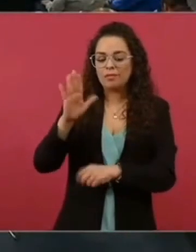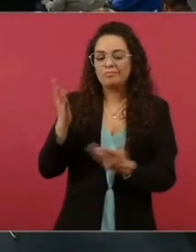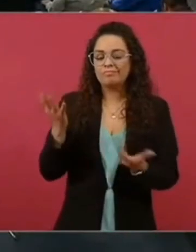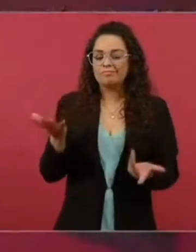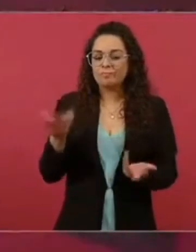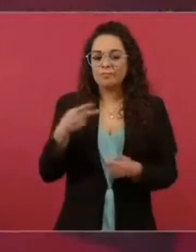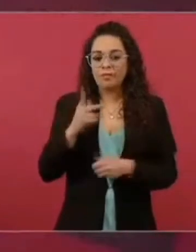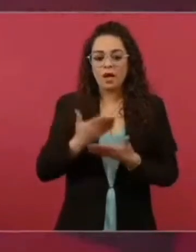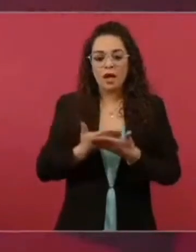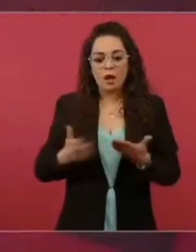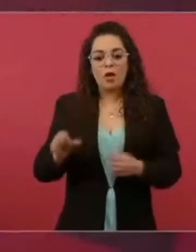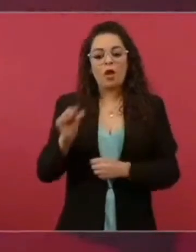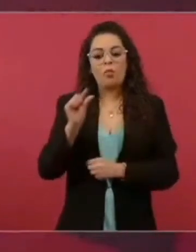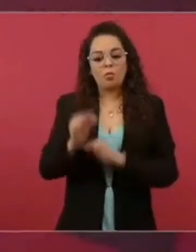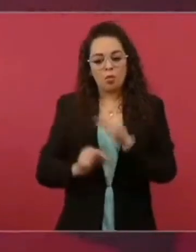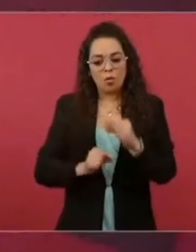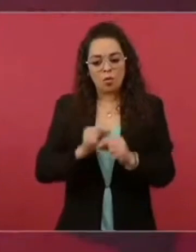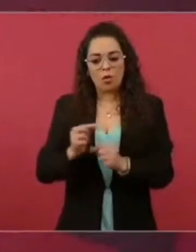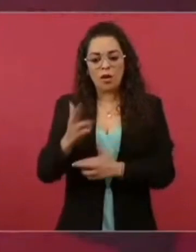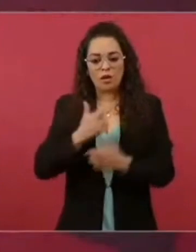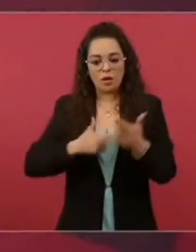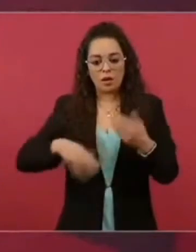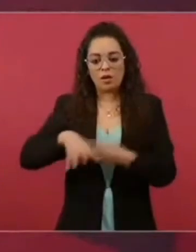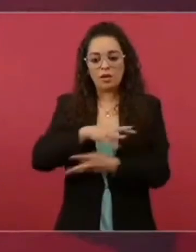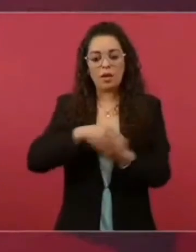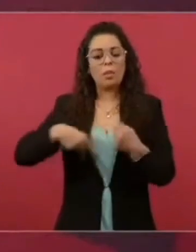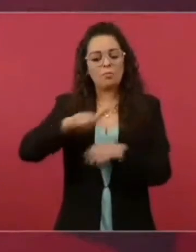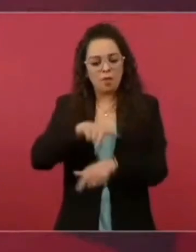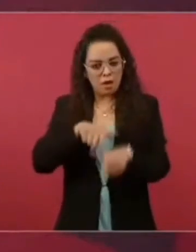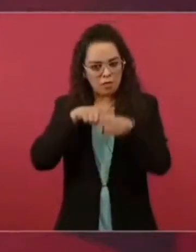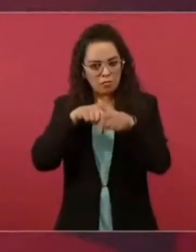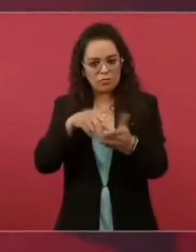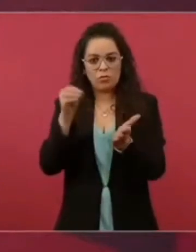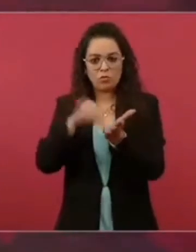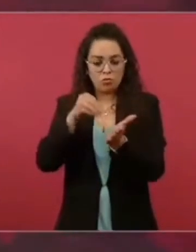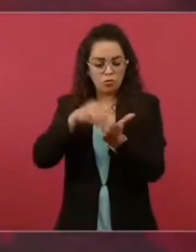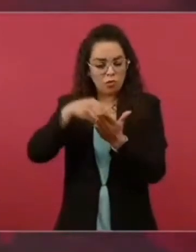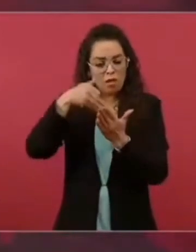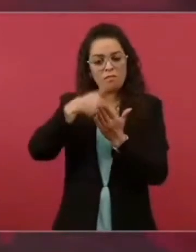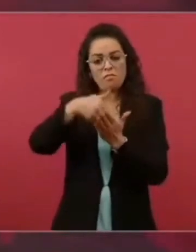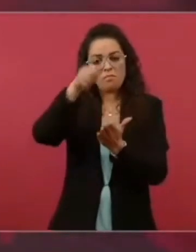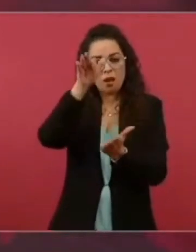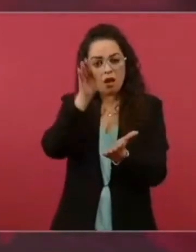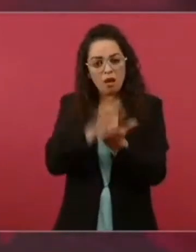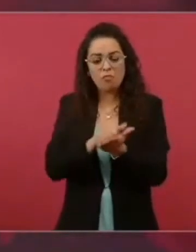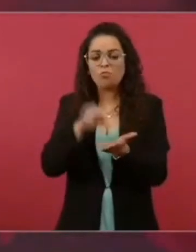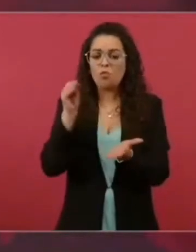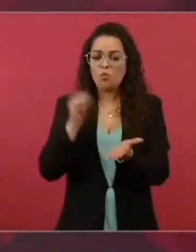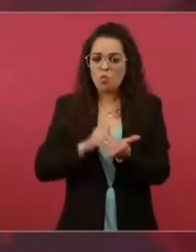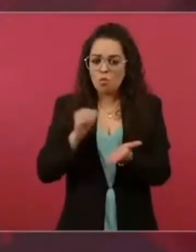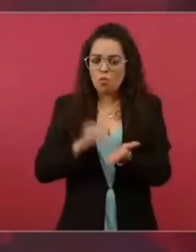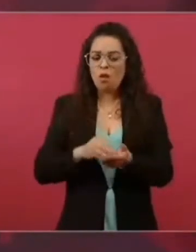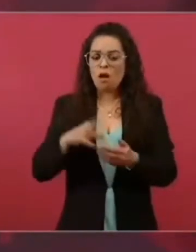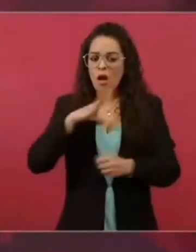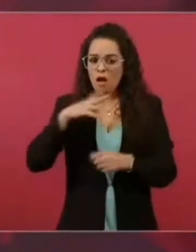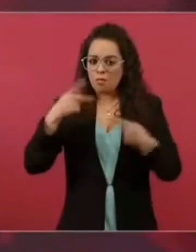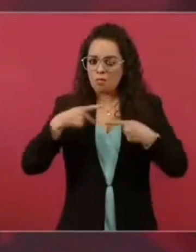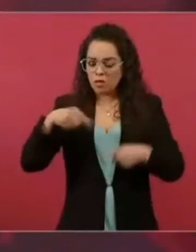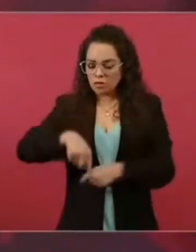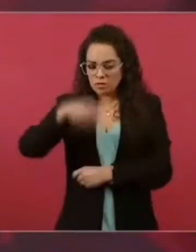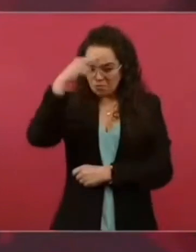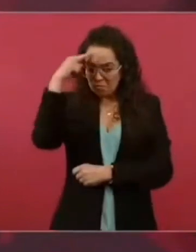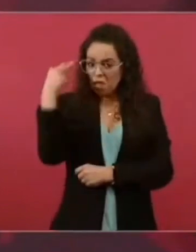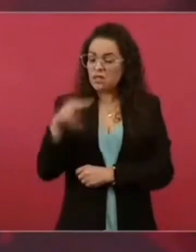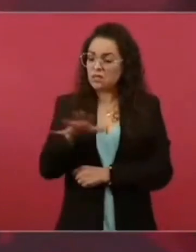pero se mantienen los valores en el México profundo. Y el caso de Guanajuato